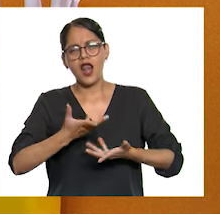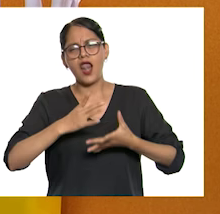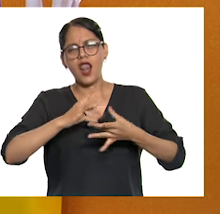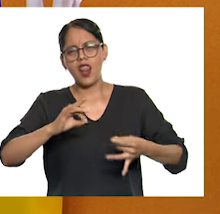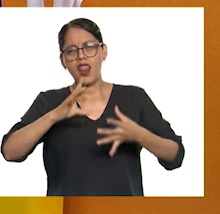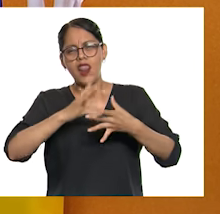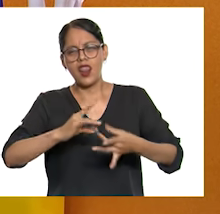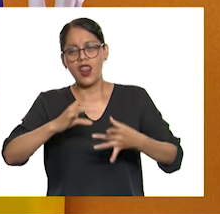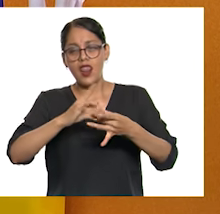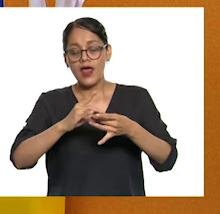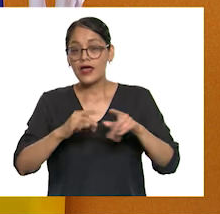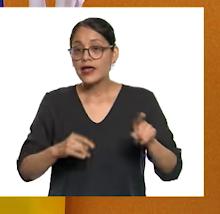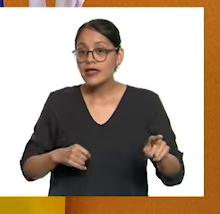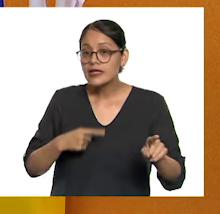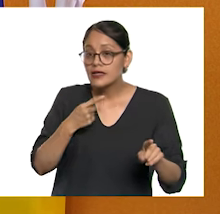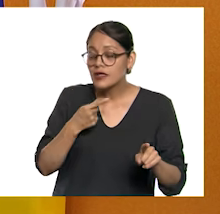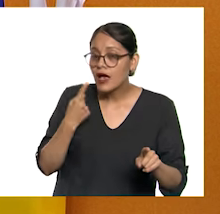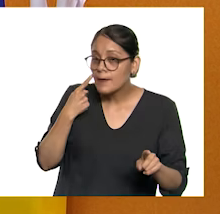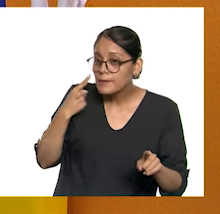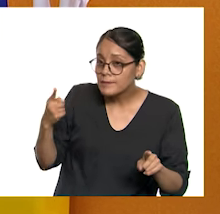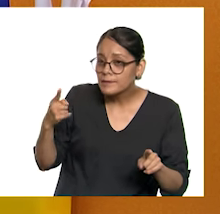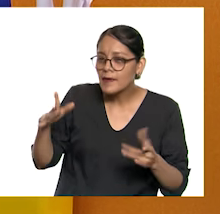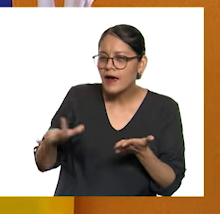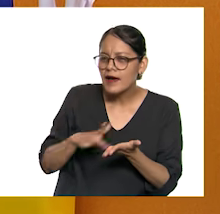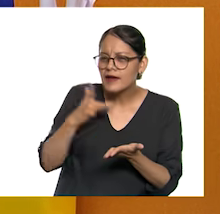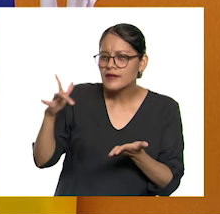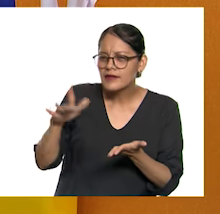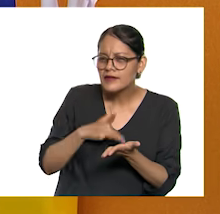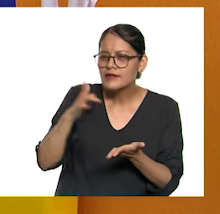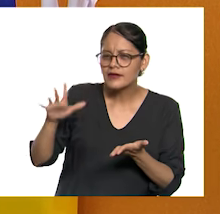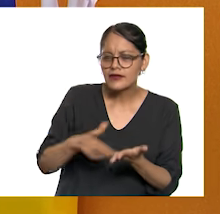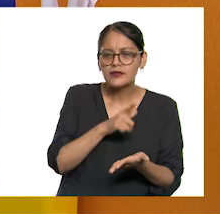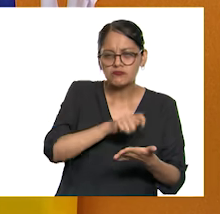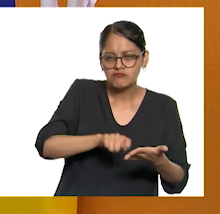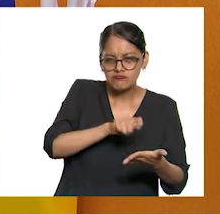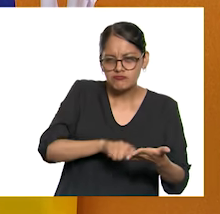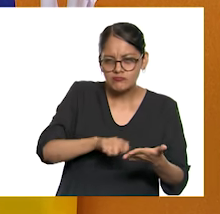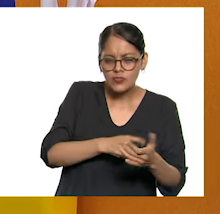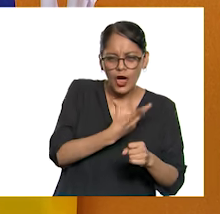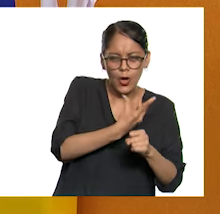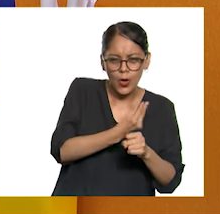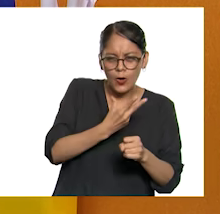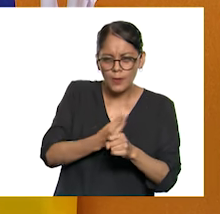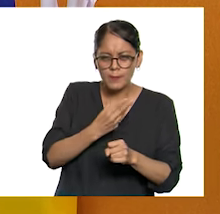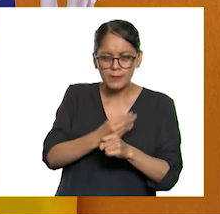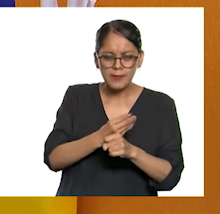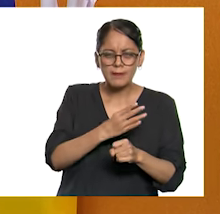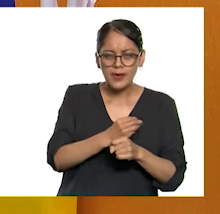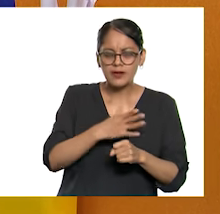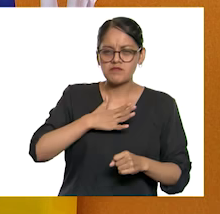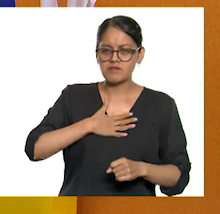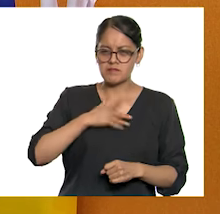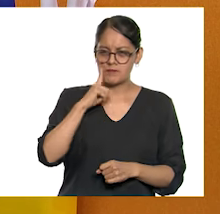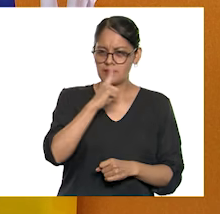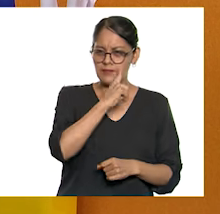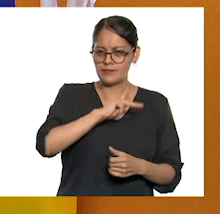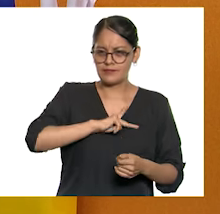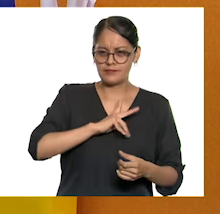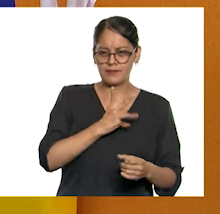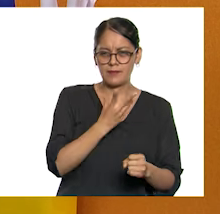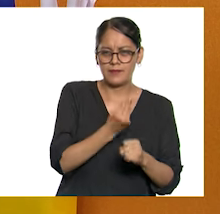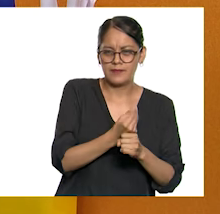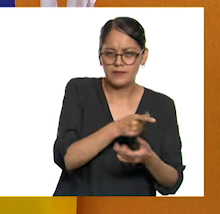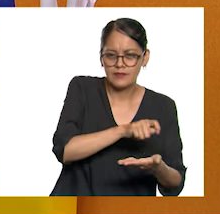recuperarlas, cambiarles, hacerles adaptaciones, ponerles su sello personal y sobre todo, y lo más